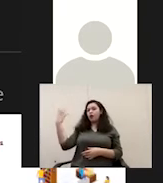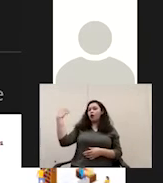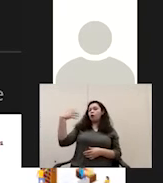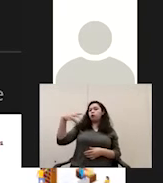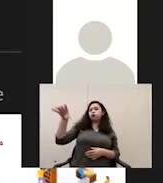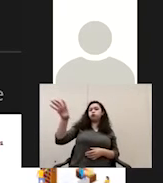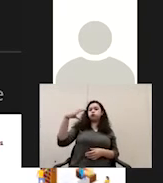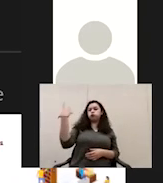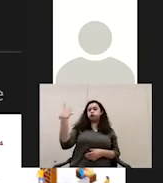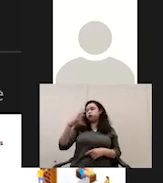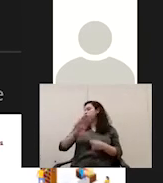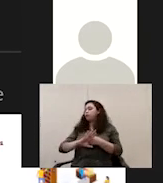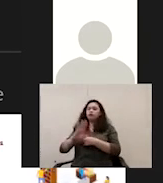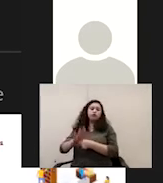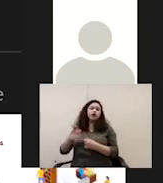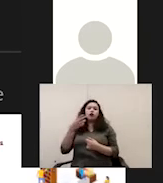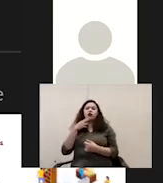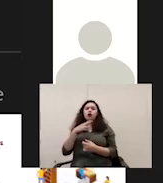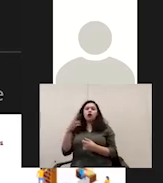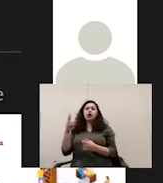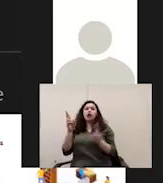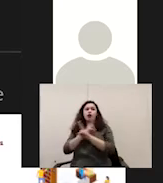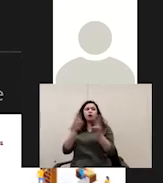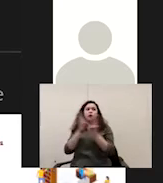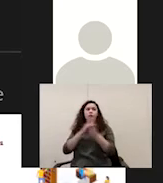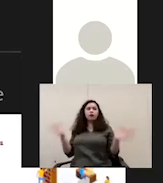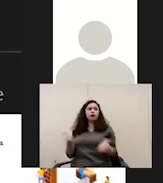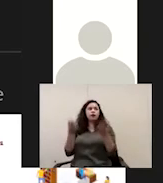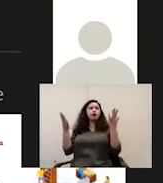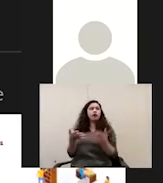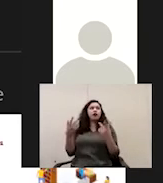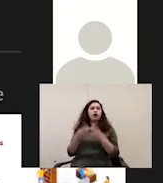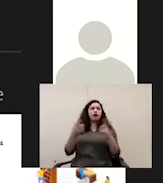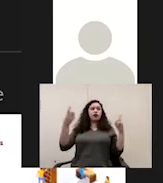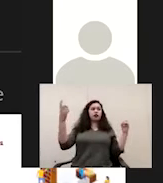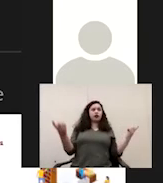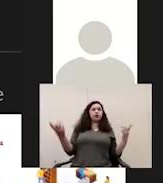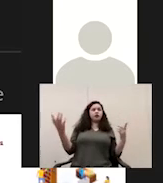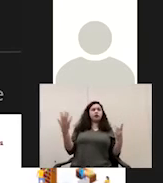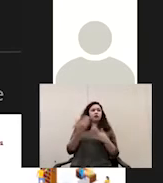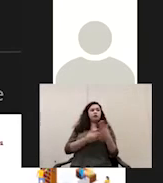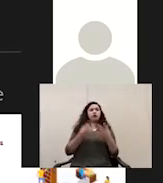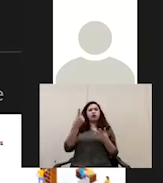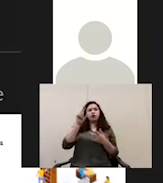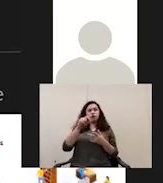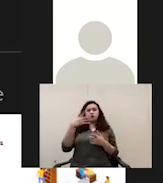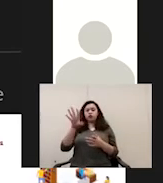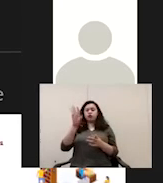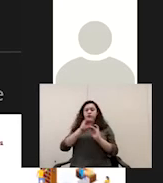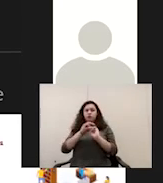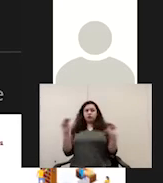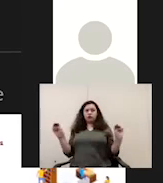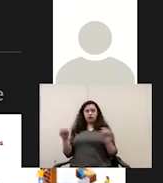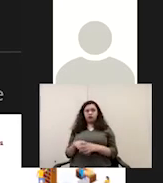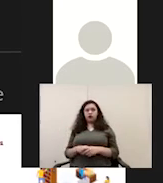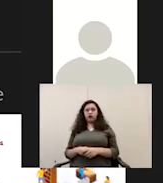posible, hay que promover la ventilación natural. La distancia por lo menos de 1.5 metros y